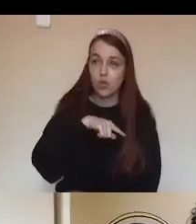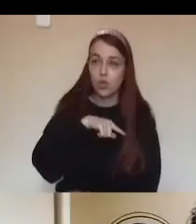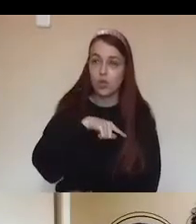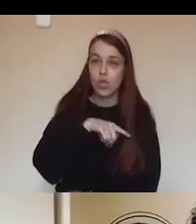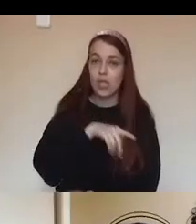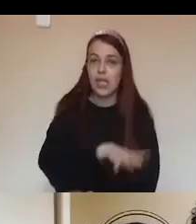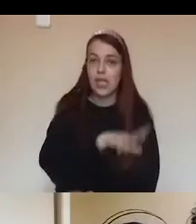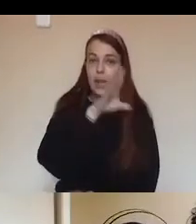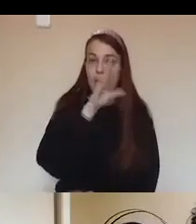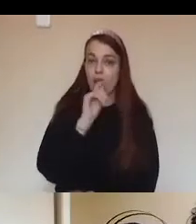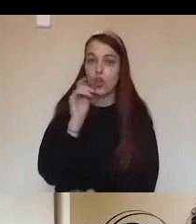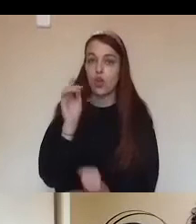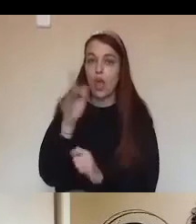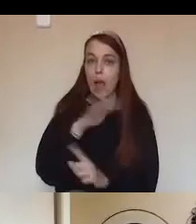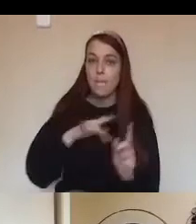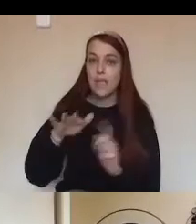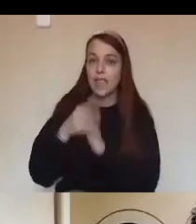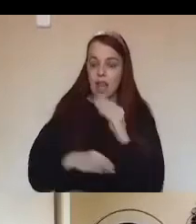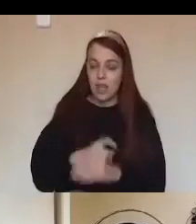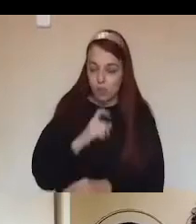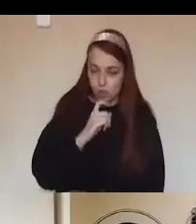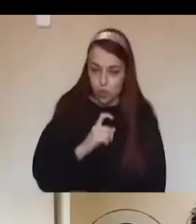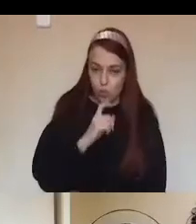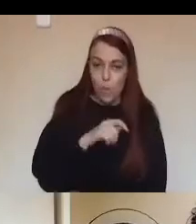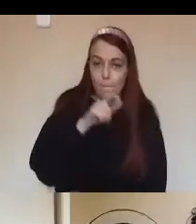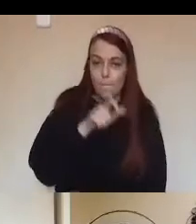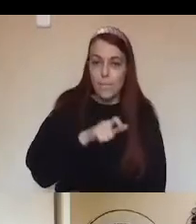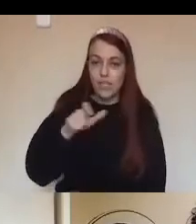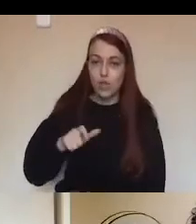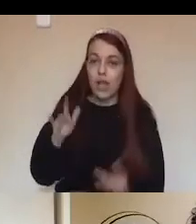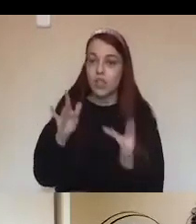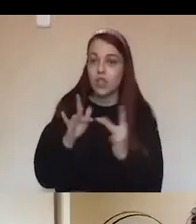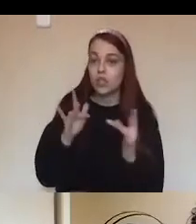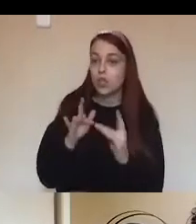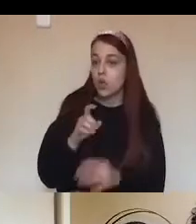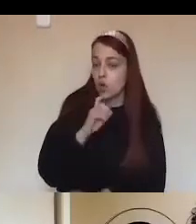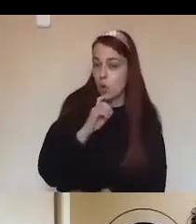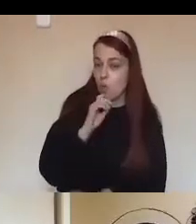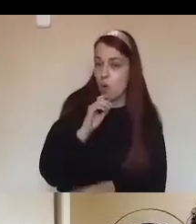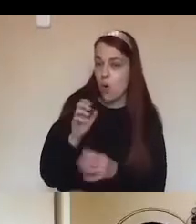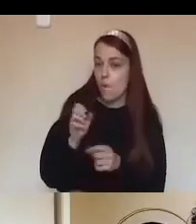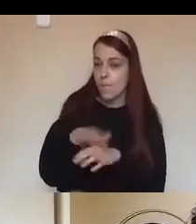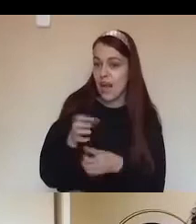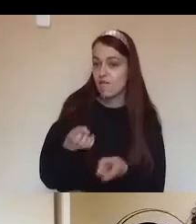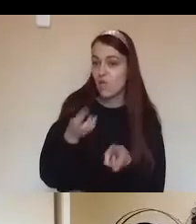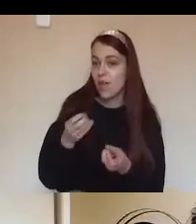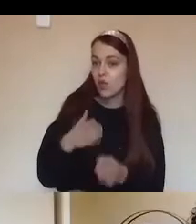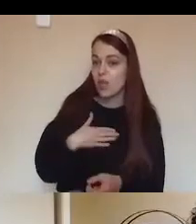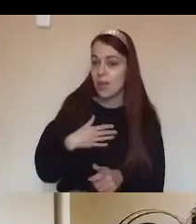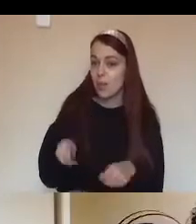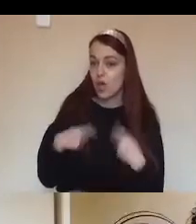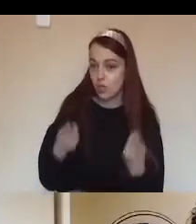ambiental, cómo nosotros conectamos a las personas con esta información del patrimonio natural, y también podemos